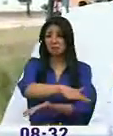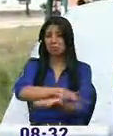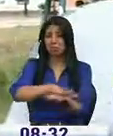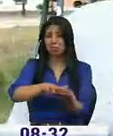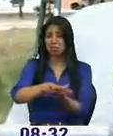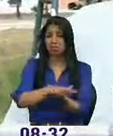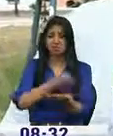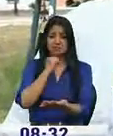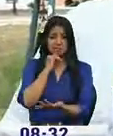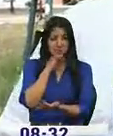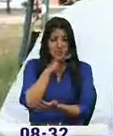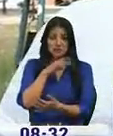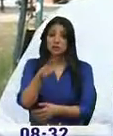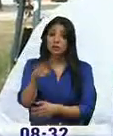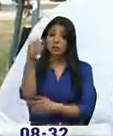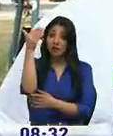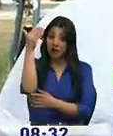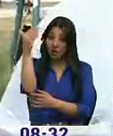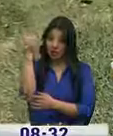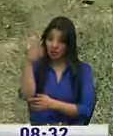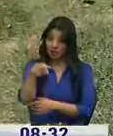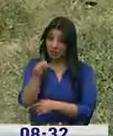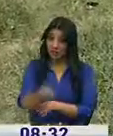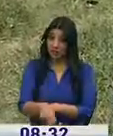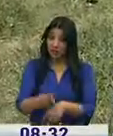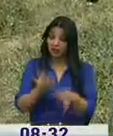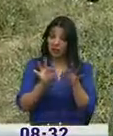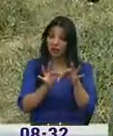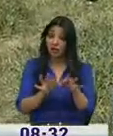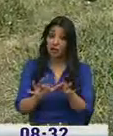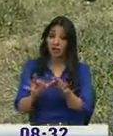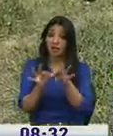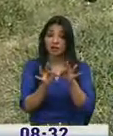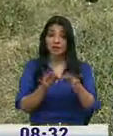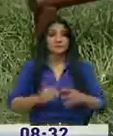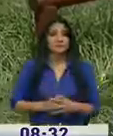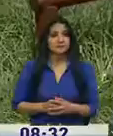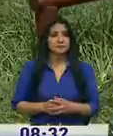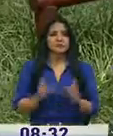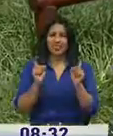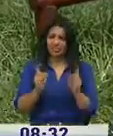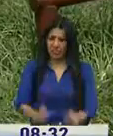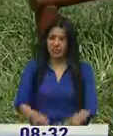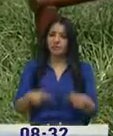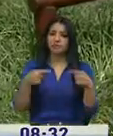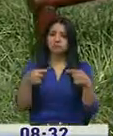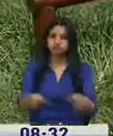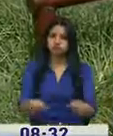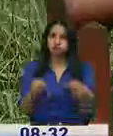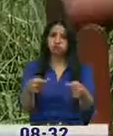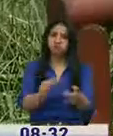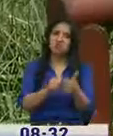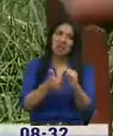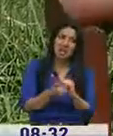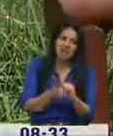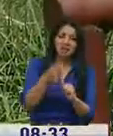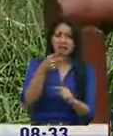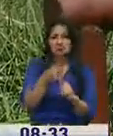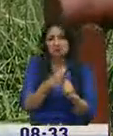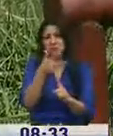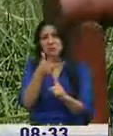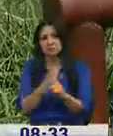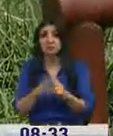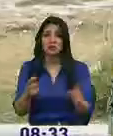ser arreglar el señor alcalde, que aquí no hay nada. El mantenimiento que señalan debería ser periódico en este espacio recreacional no llega